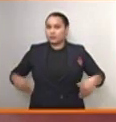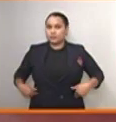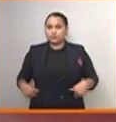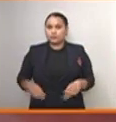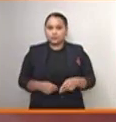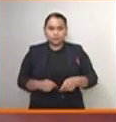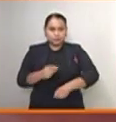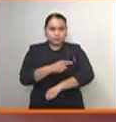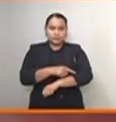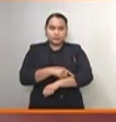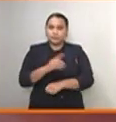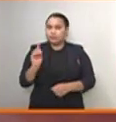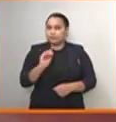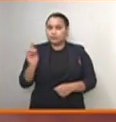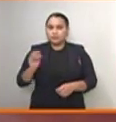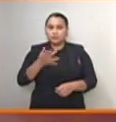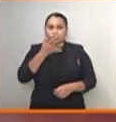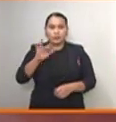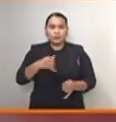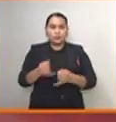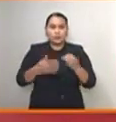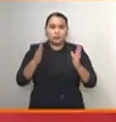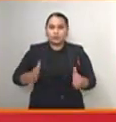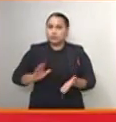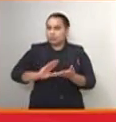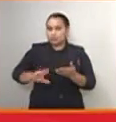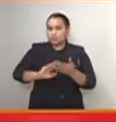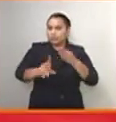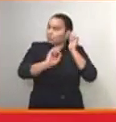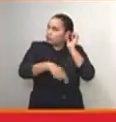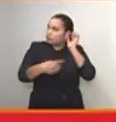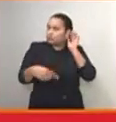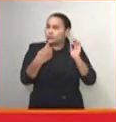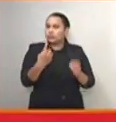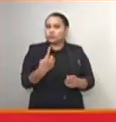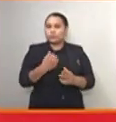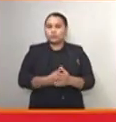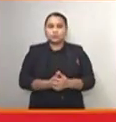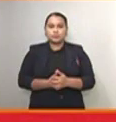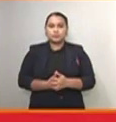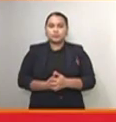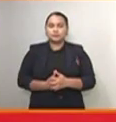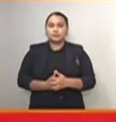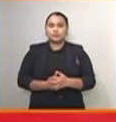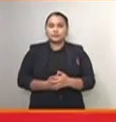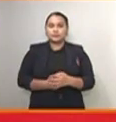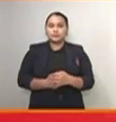el antebrazo derecho. Mucha suerte, jugador, si usted invirtió para más uno.